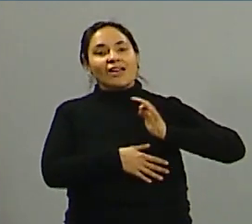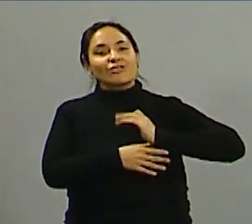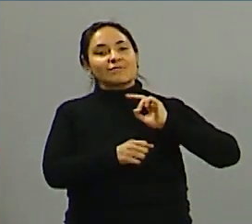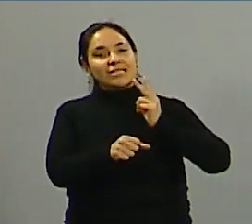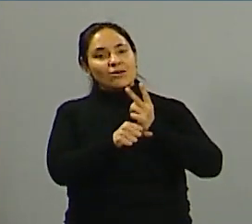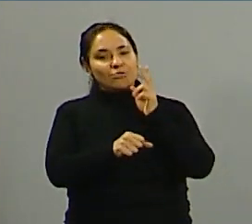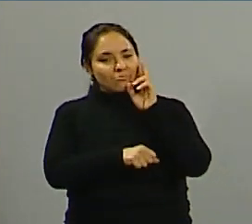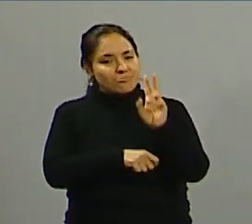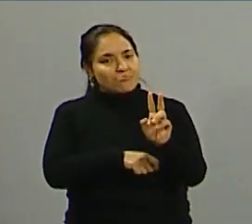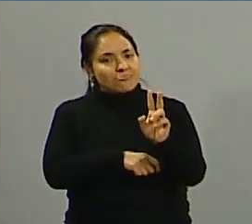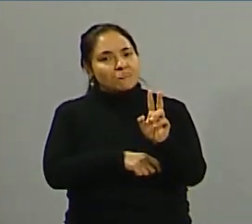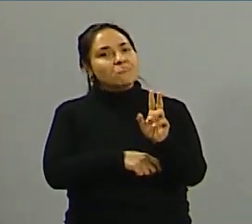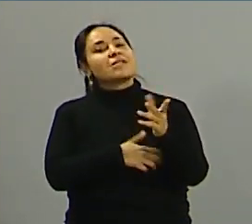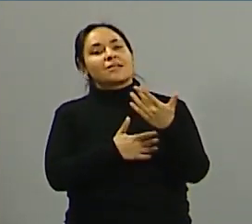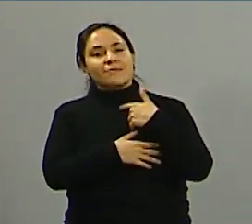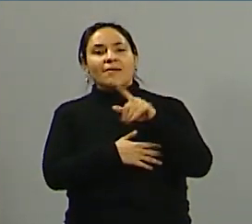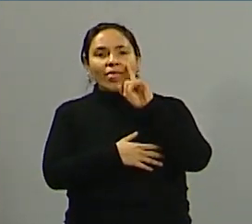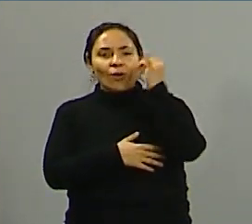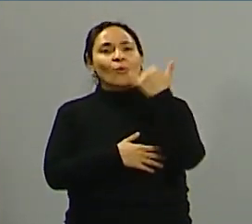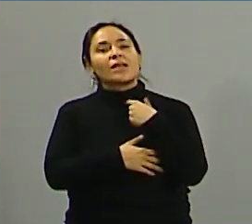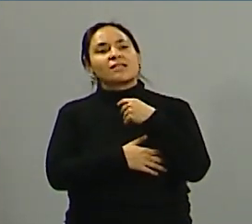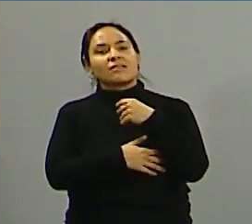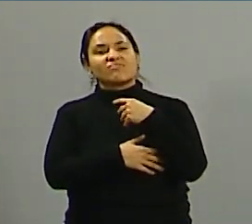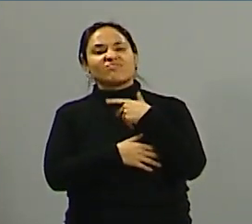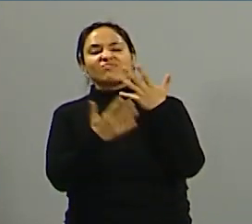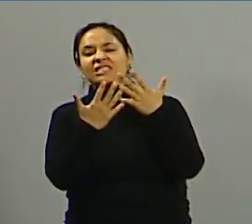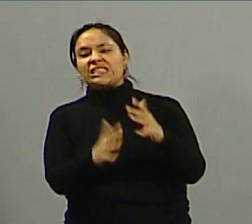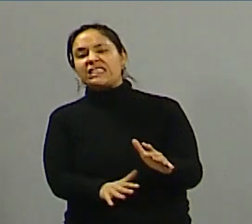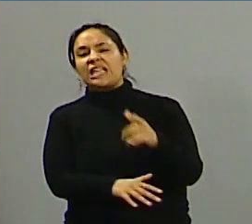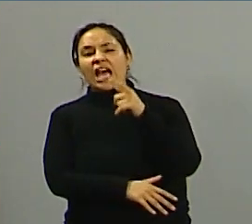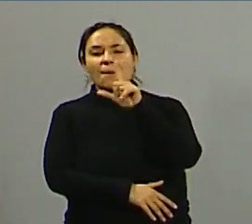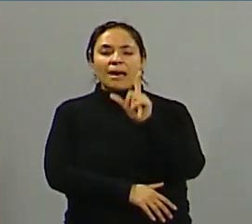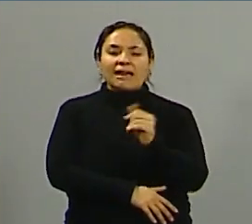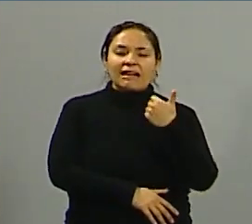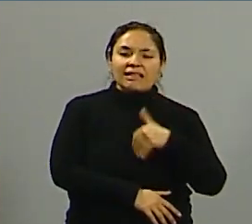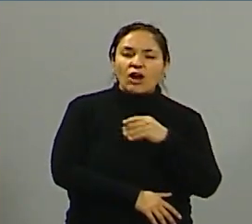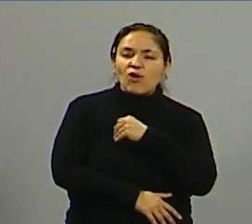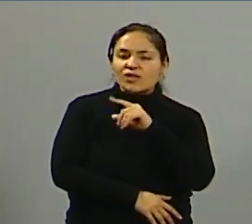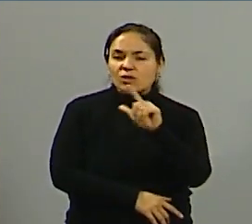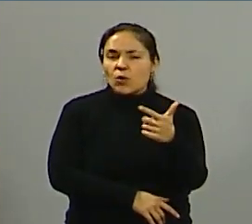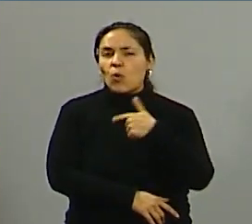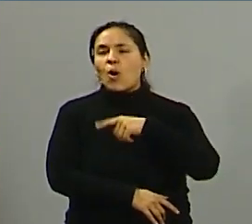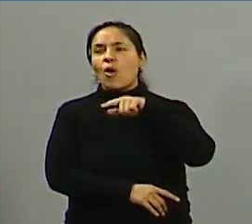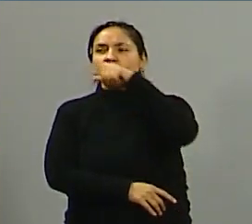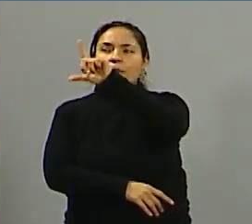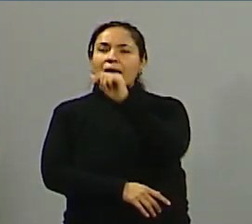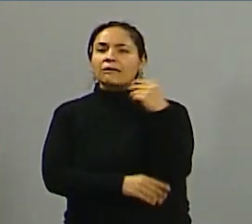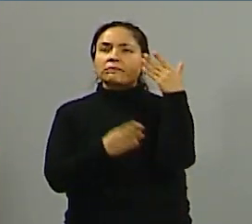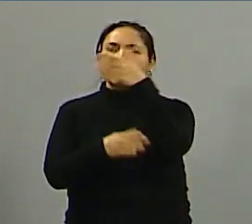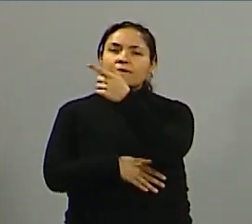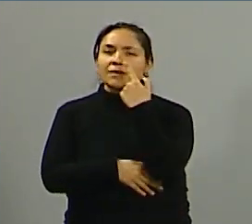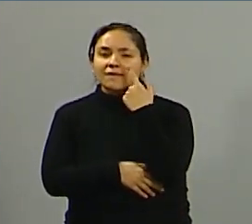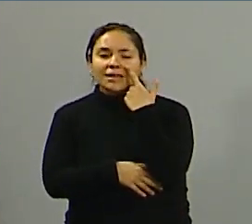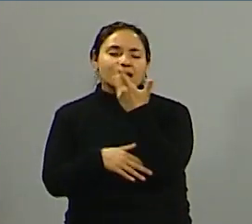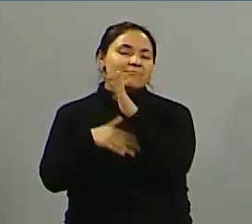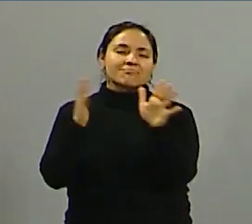esta desmotivación, esto de querer irse a vivir afuera. Y bueno, y yo digo, bueno, ¿qué podemos hacer nosotros los adultos o qué